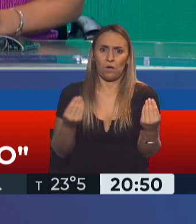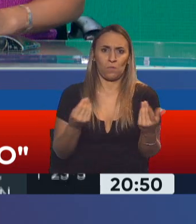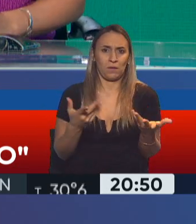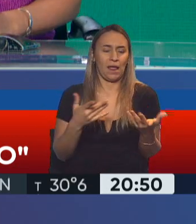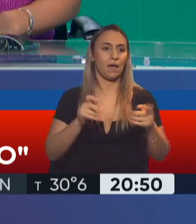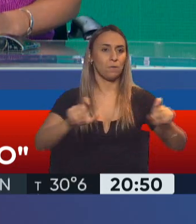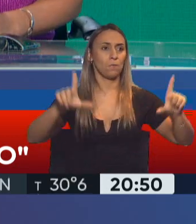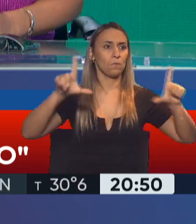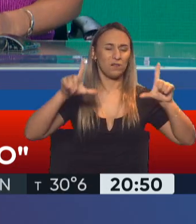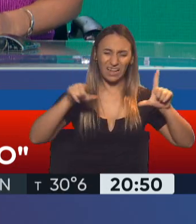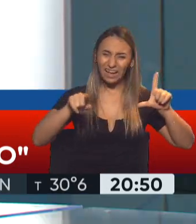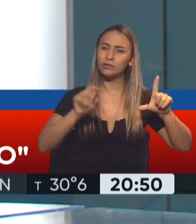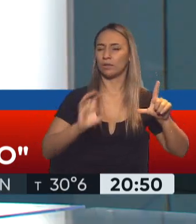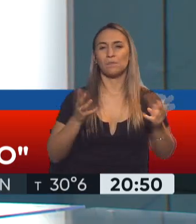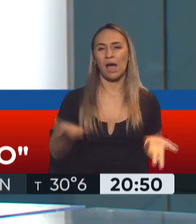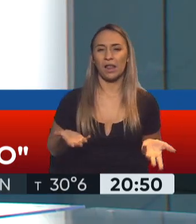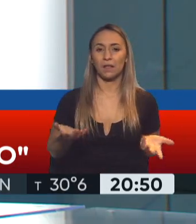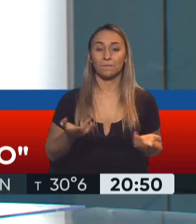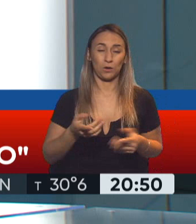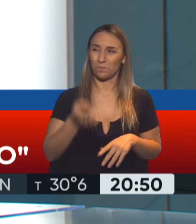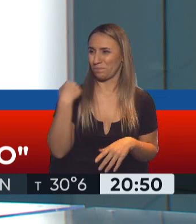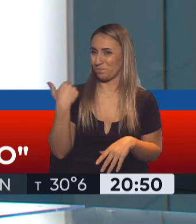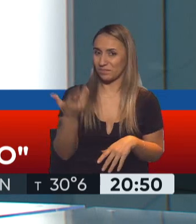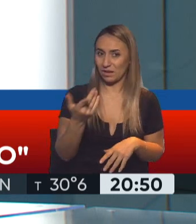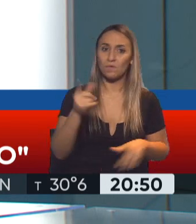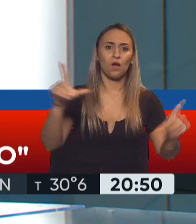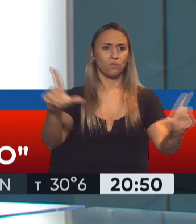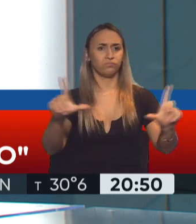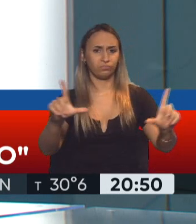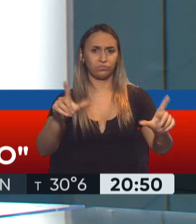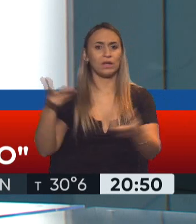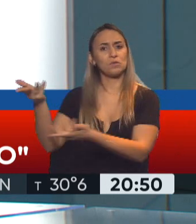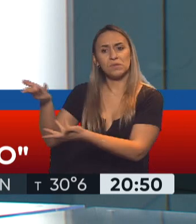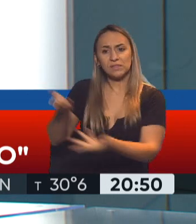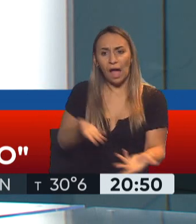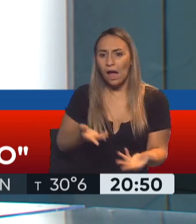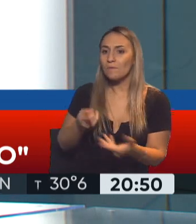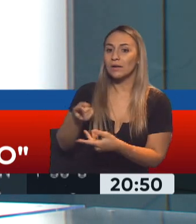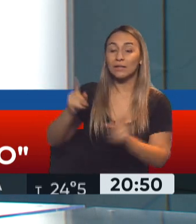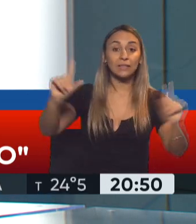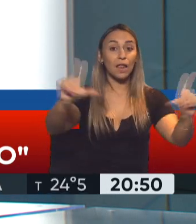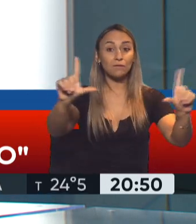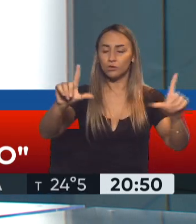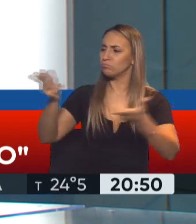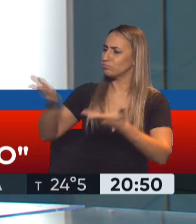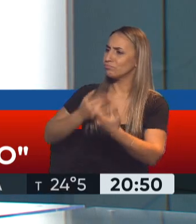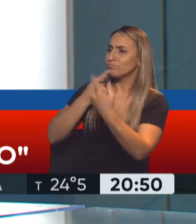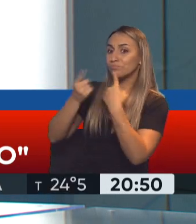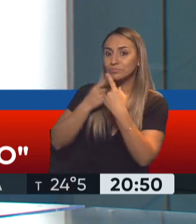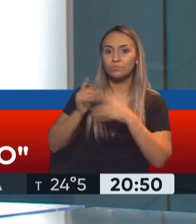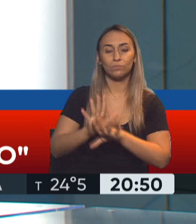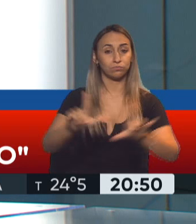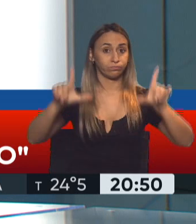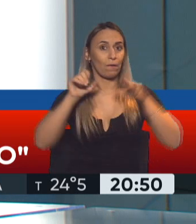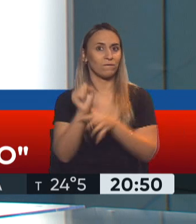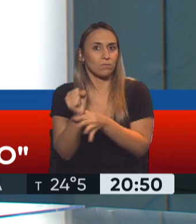en el informe parecía en televisión con los perros los invitaban era como una como una figura pero todo lo que